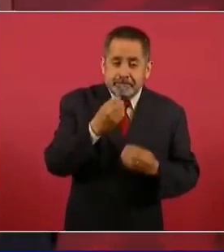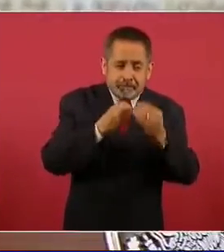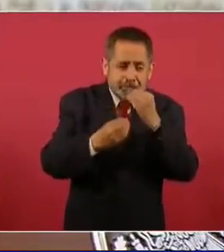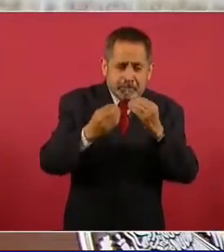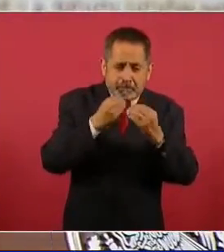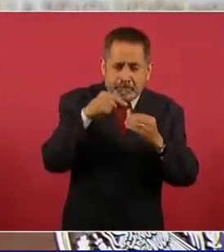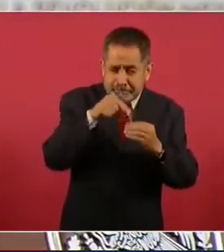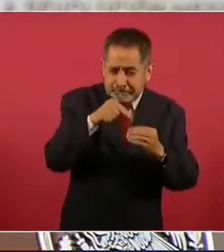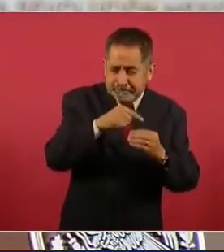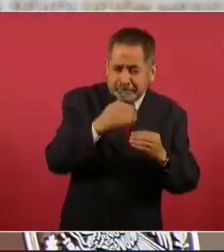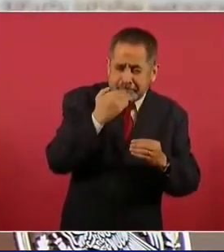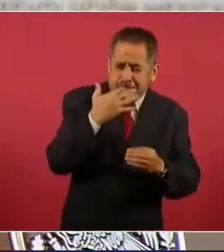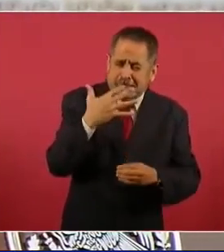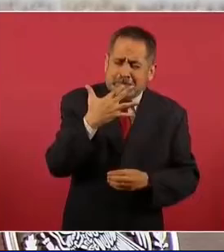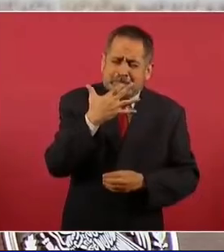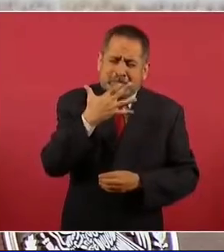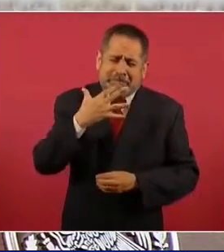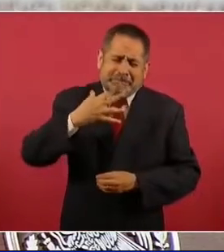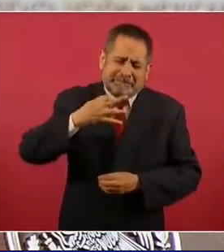más sabrosos.